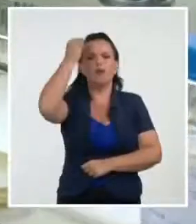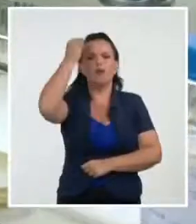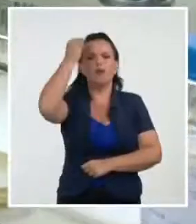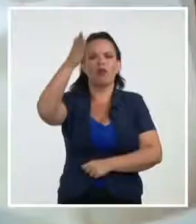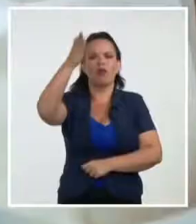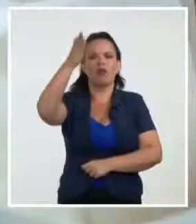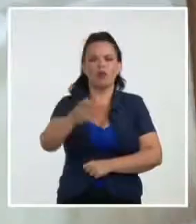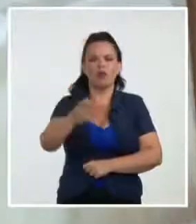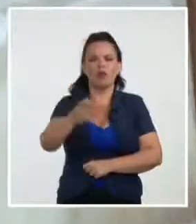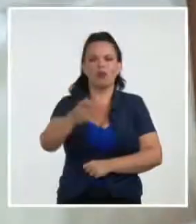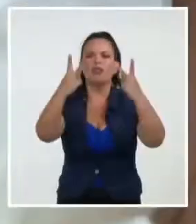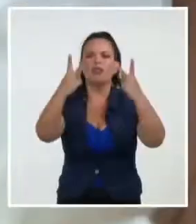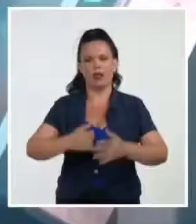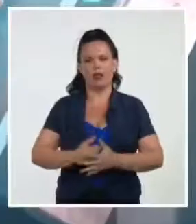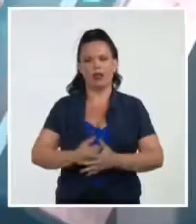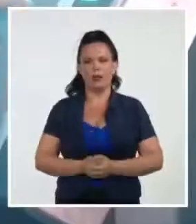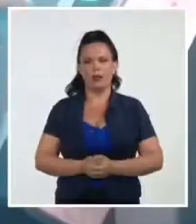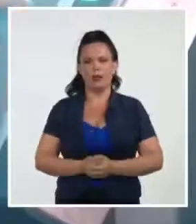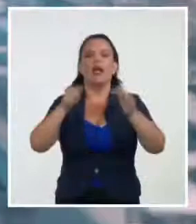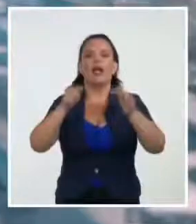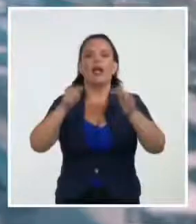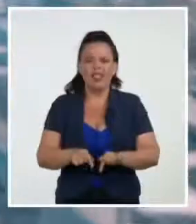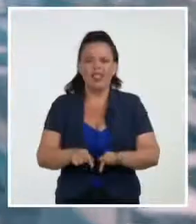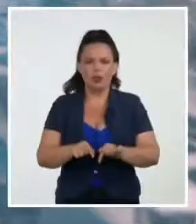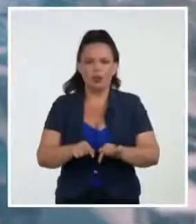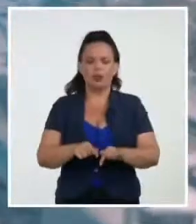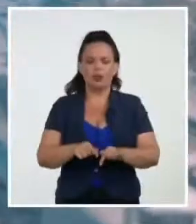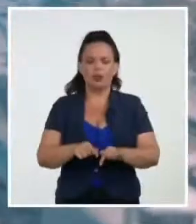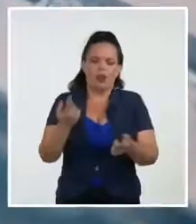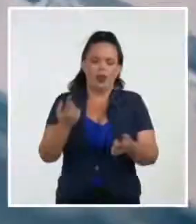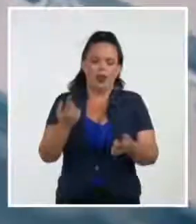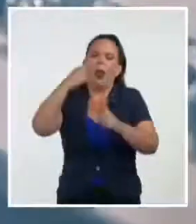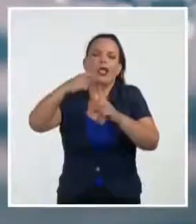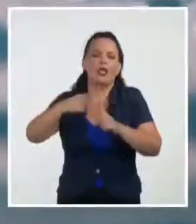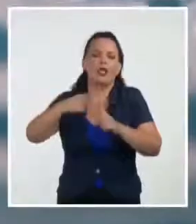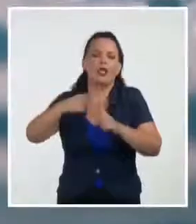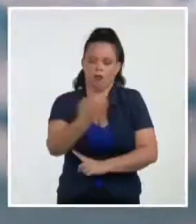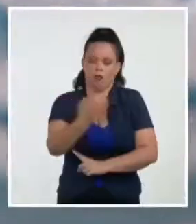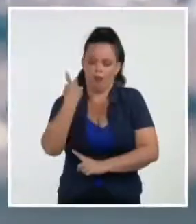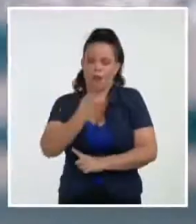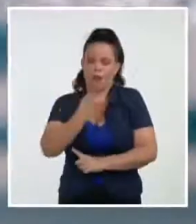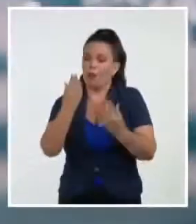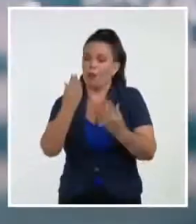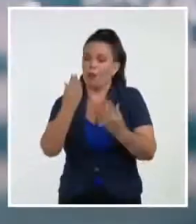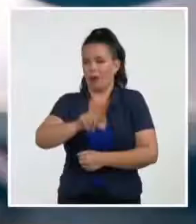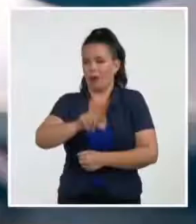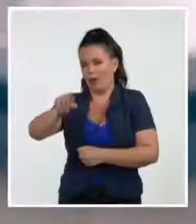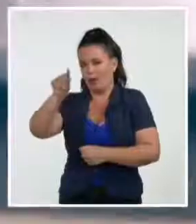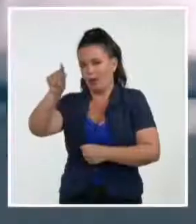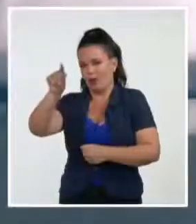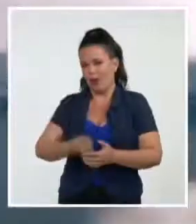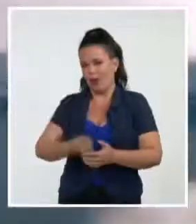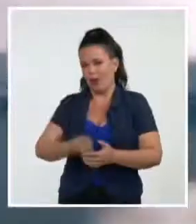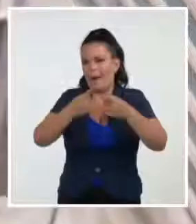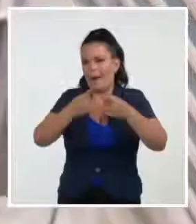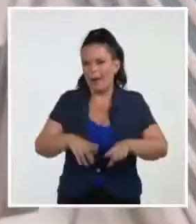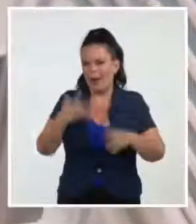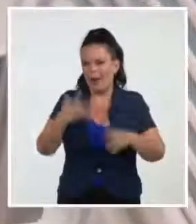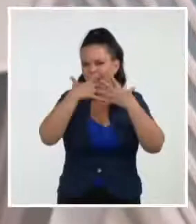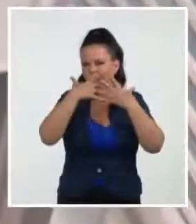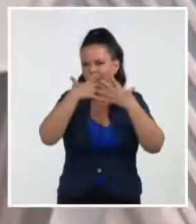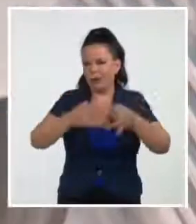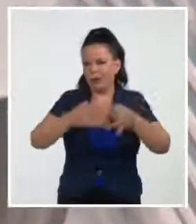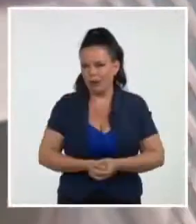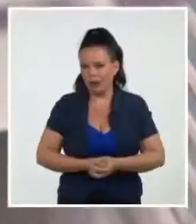cambio. Es la razón de ser de muchas personas. Pero, ¿qué me voy a poner realmente? ¿Una